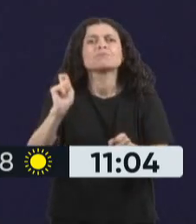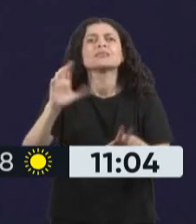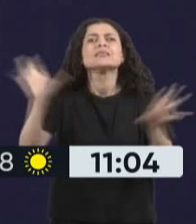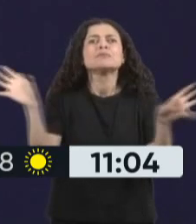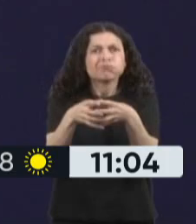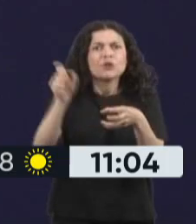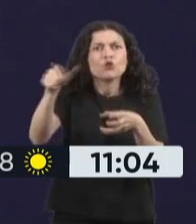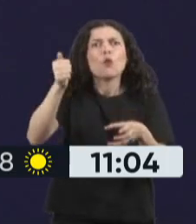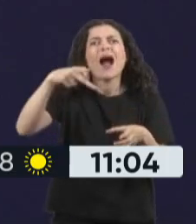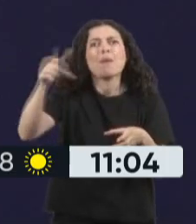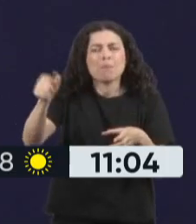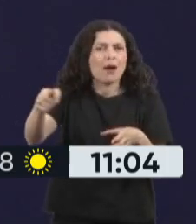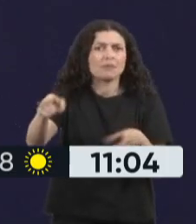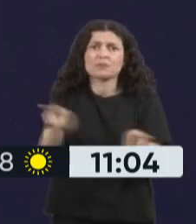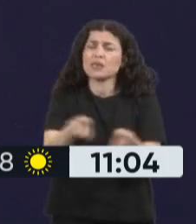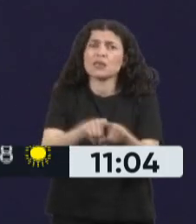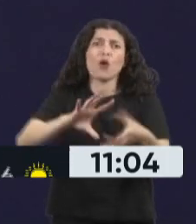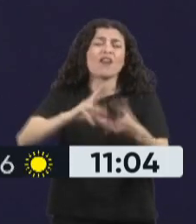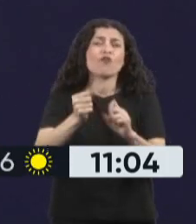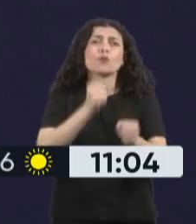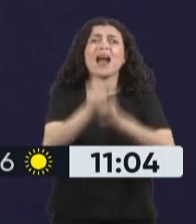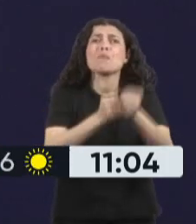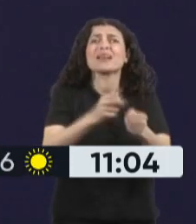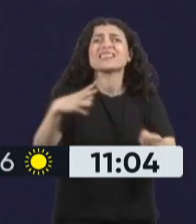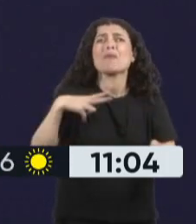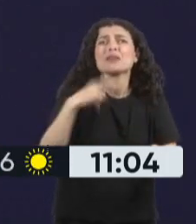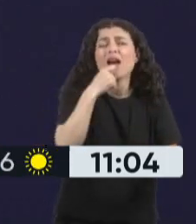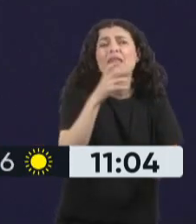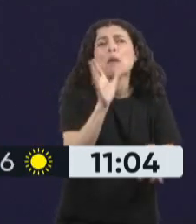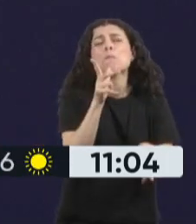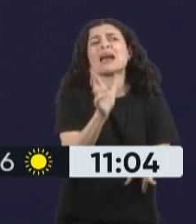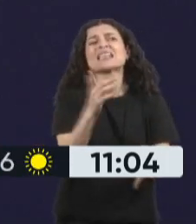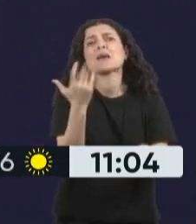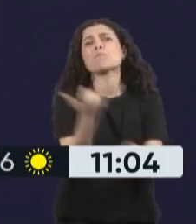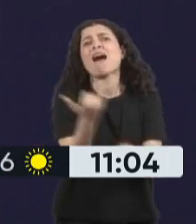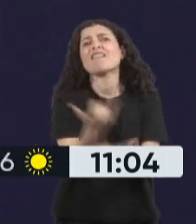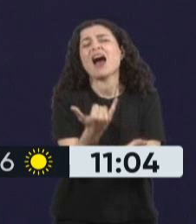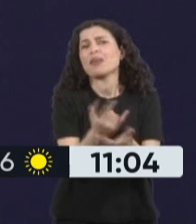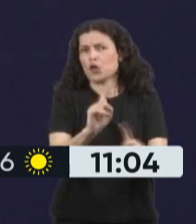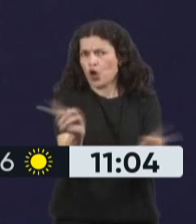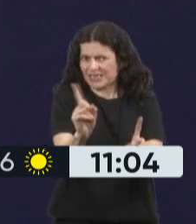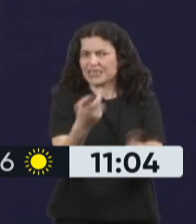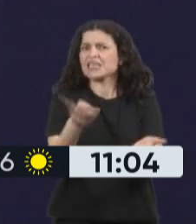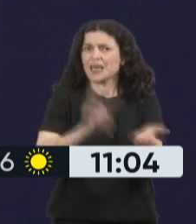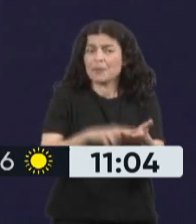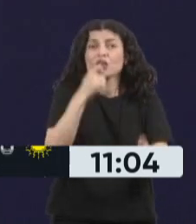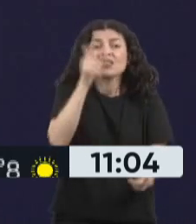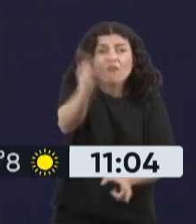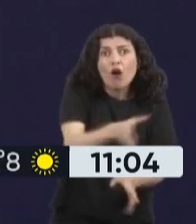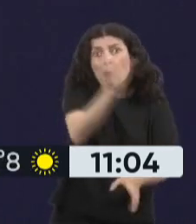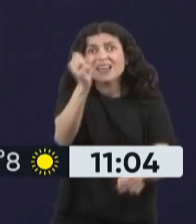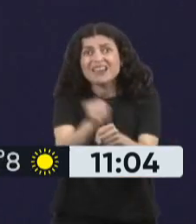ocurre en cualquier empresa privada, esto es una obviedad, pero hay que repetirlo lamentablemente, el que no trabaja no